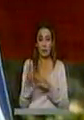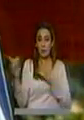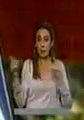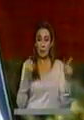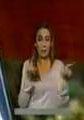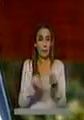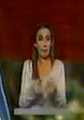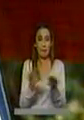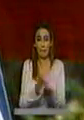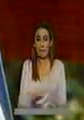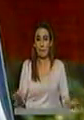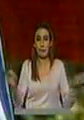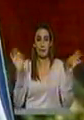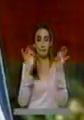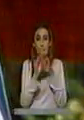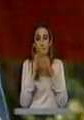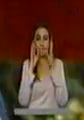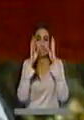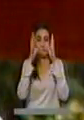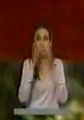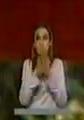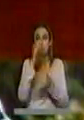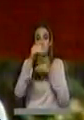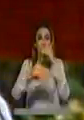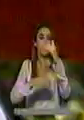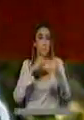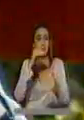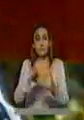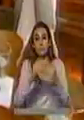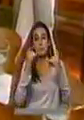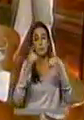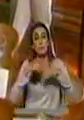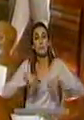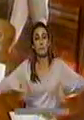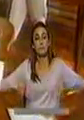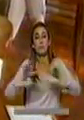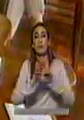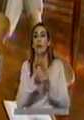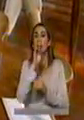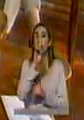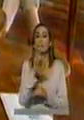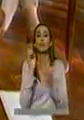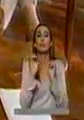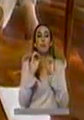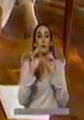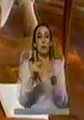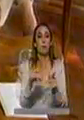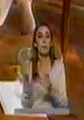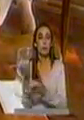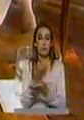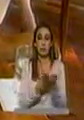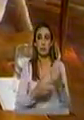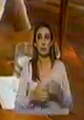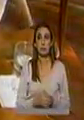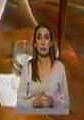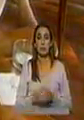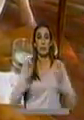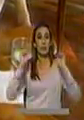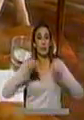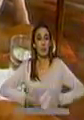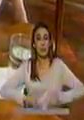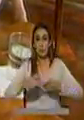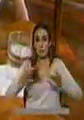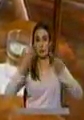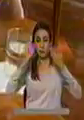desarrollo turístico en el país. Así, cubriendo las dos ciudades, tenemos dos oportunidades de incrementar los vuelos. Primero de julio